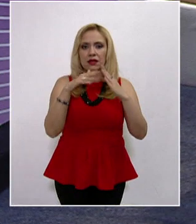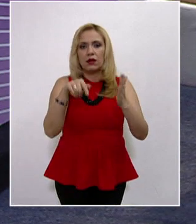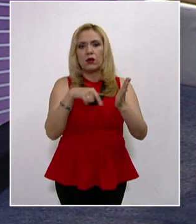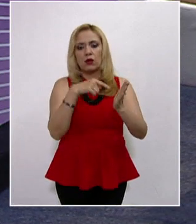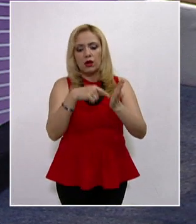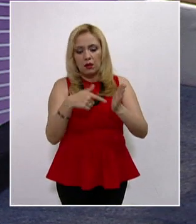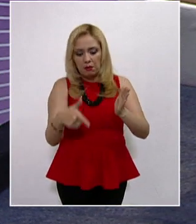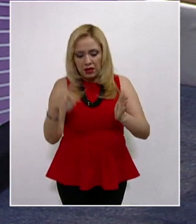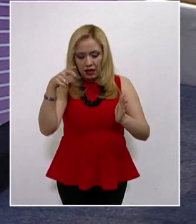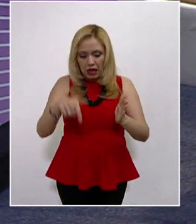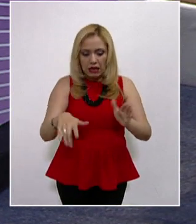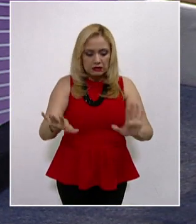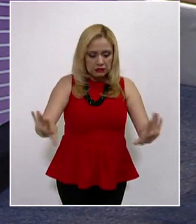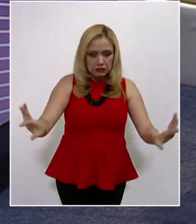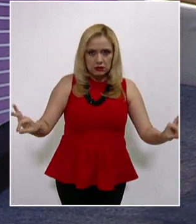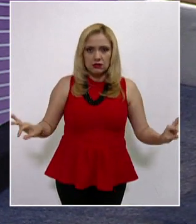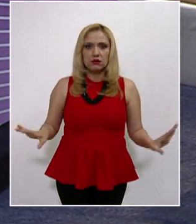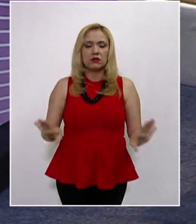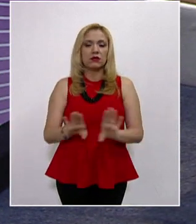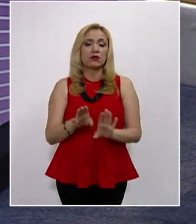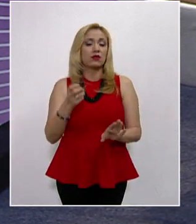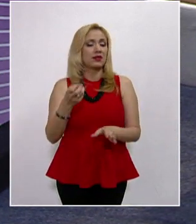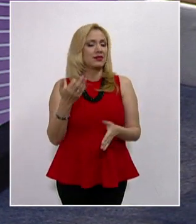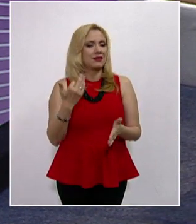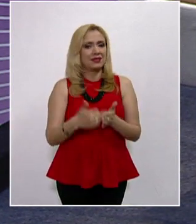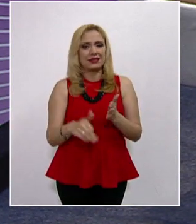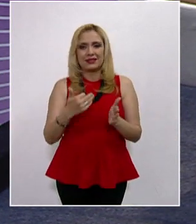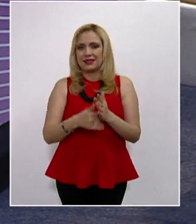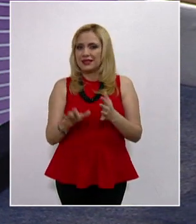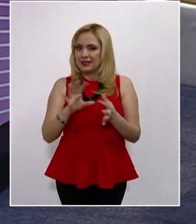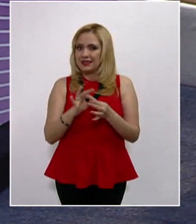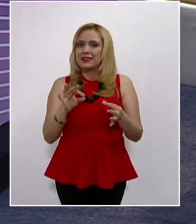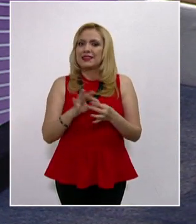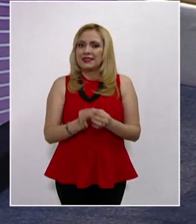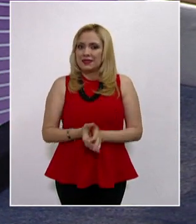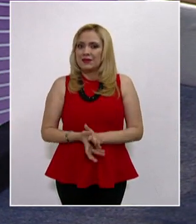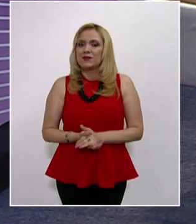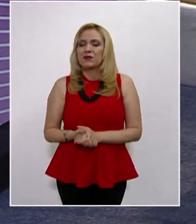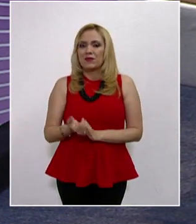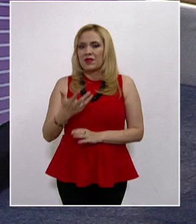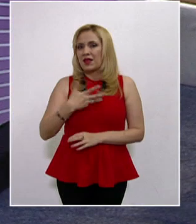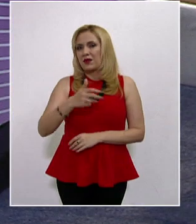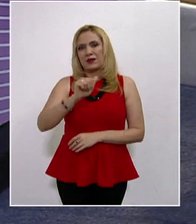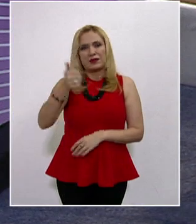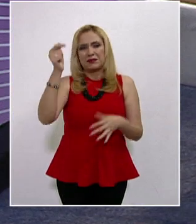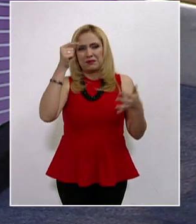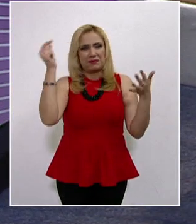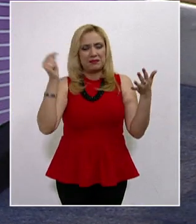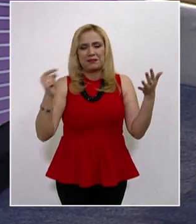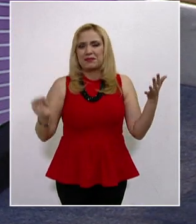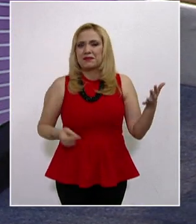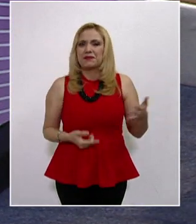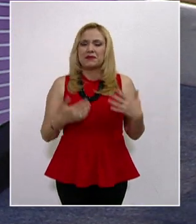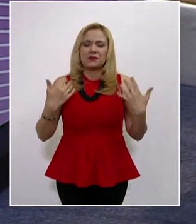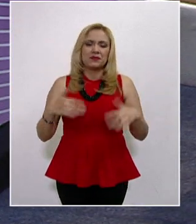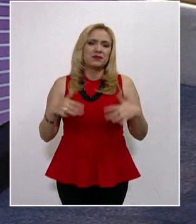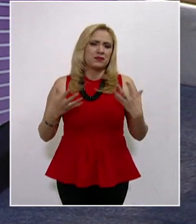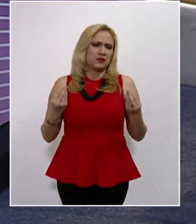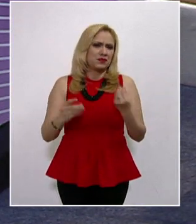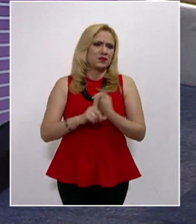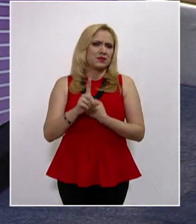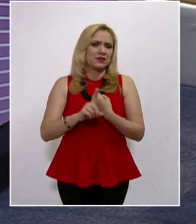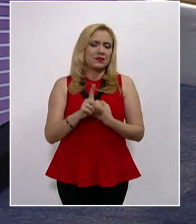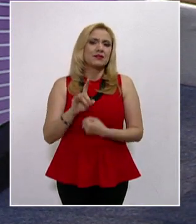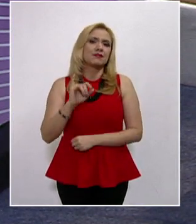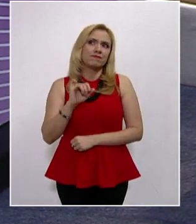cuestiones quedan muy poco definidas en esta legislación, ¿no? Y así otras disposiciones que son bastante problemáticas y